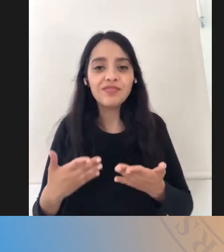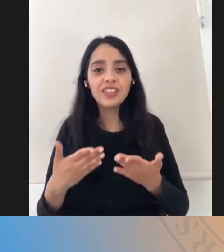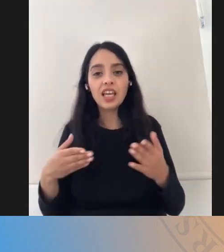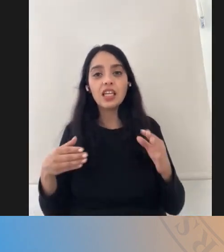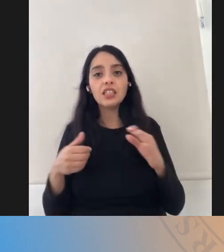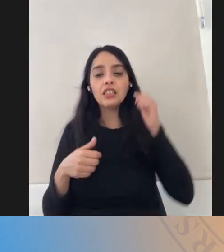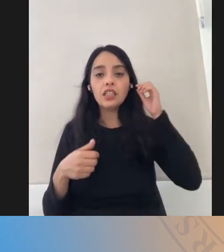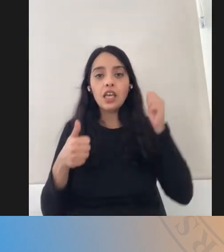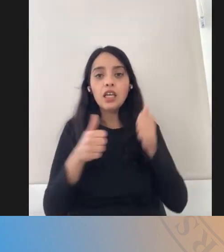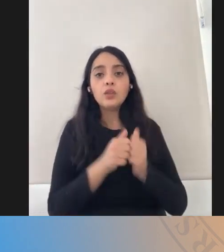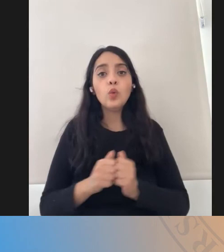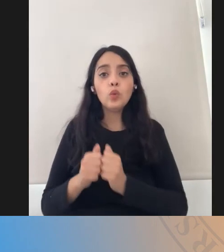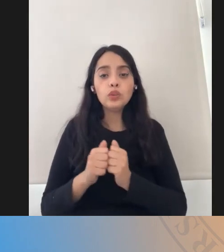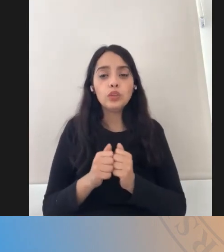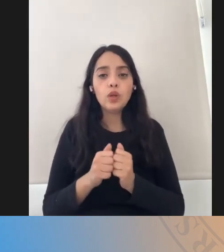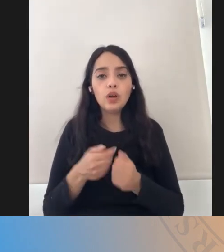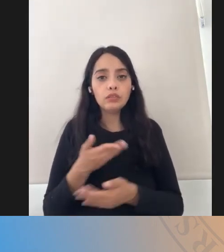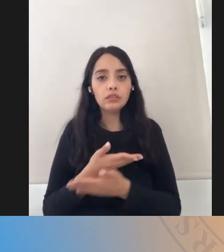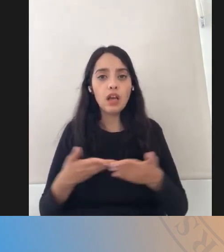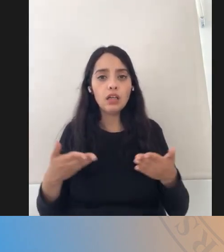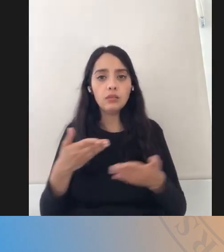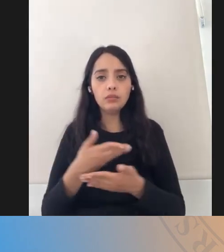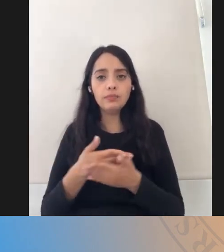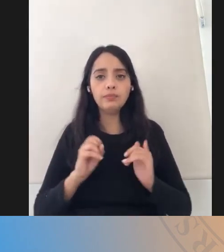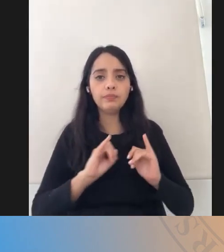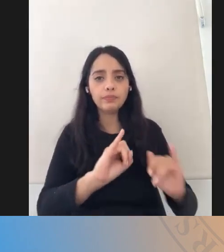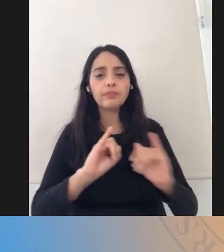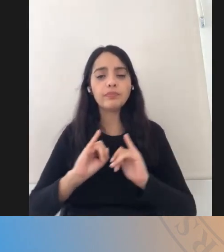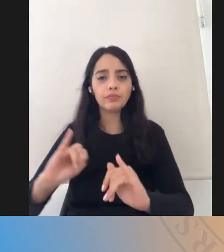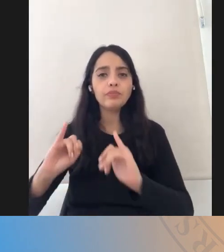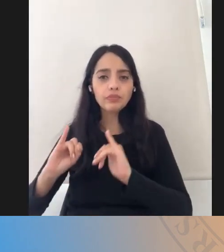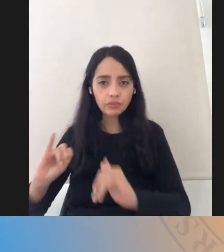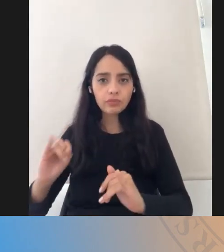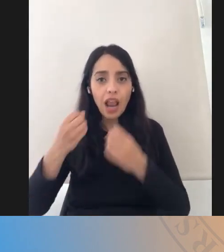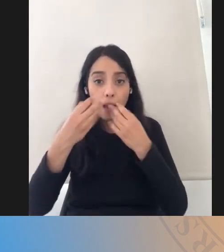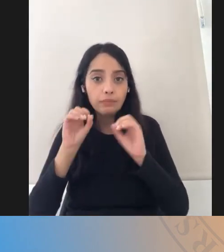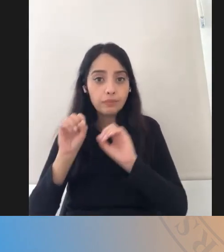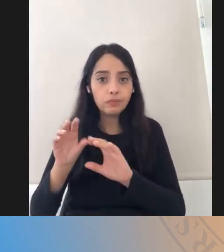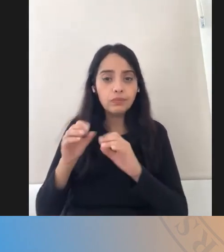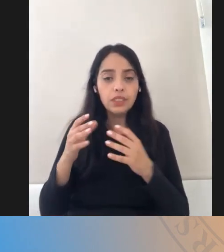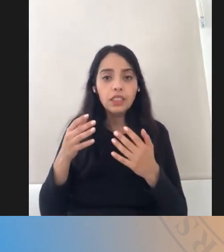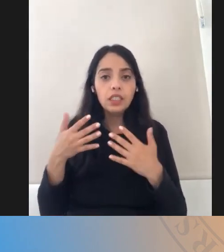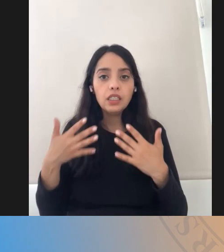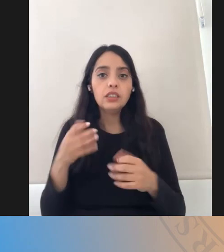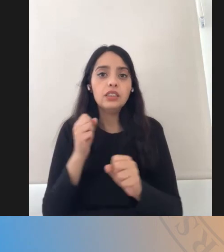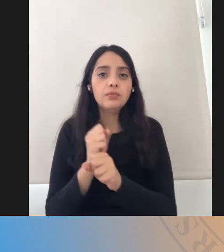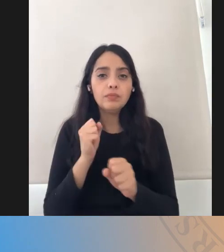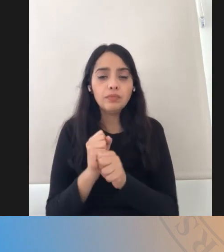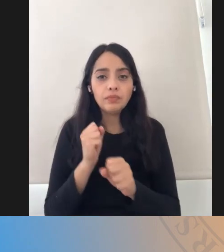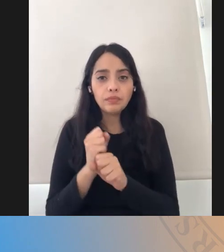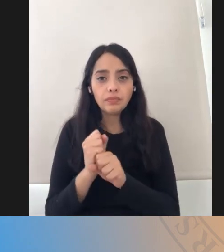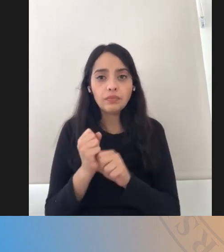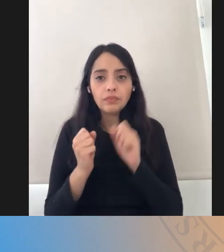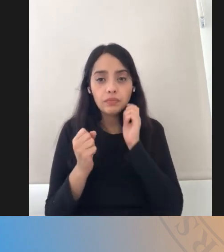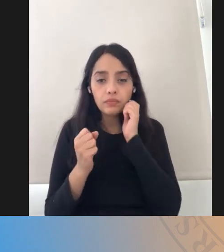a tener que compartir información, aprenderá uno del otro, y se trabajará indudablemente el